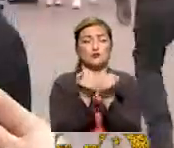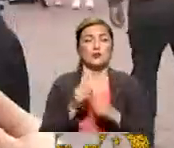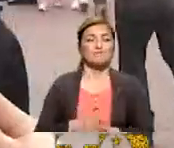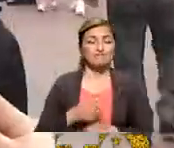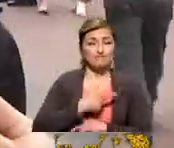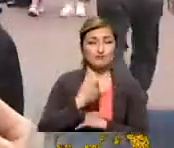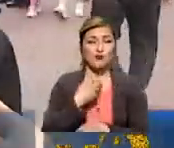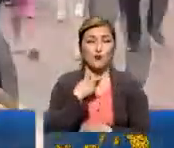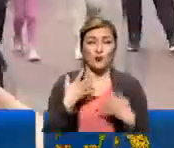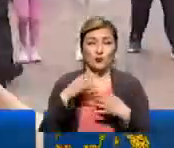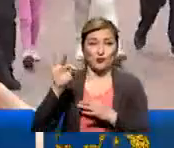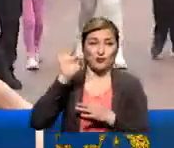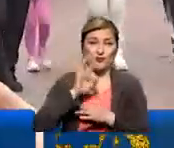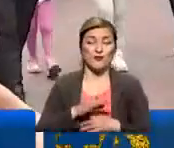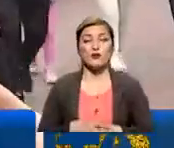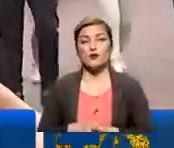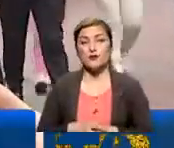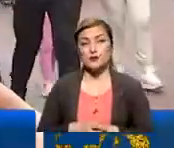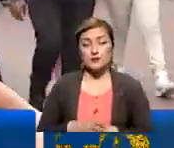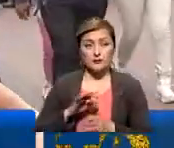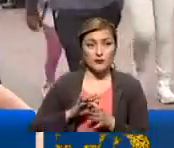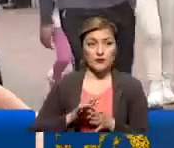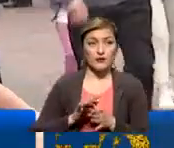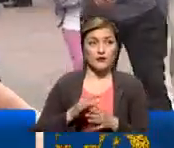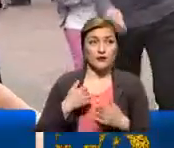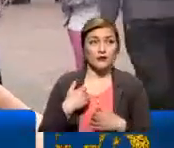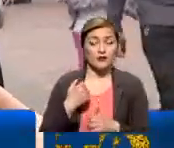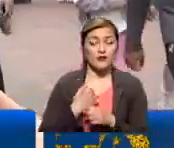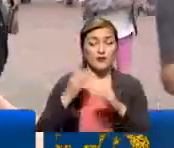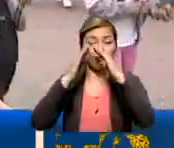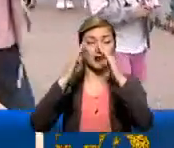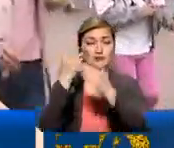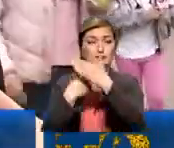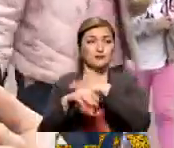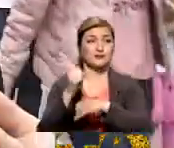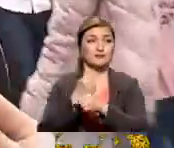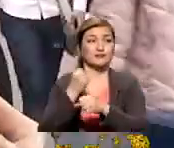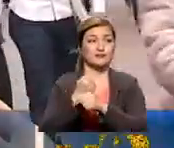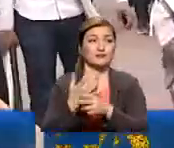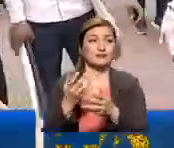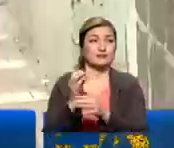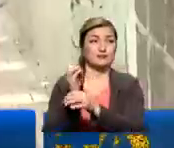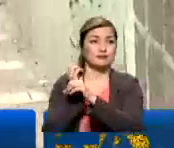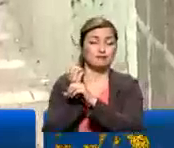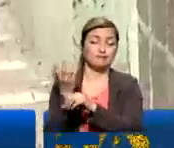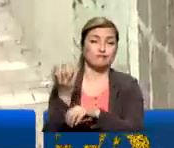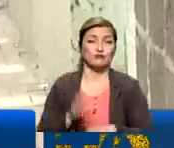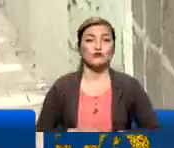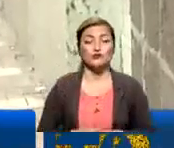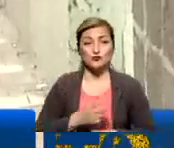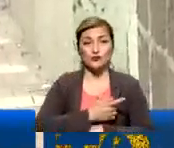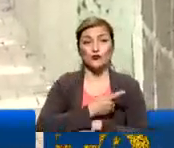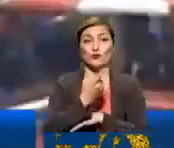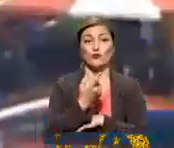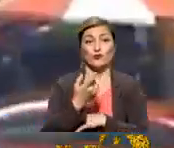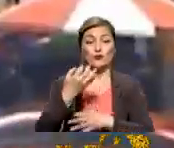algún día puedo contagiar me me riesgo por la responsabilidad que yo tengo que mantener en mi casa mi hija es lo que me obliga a salir durante estos días